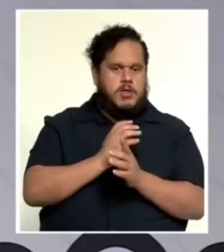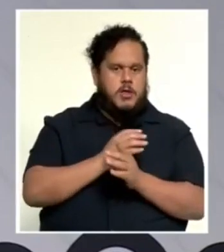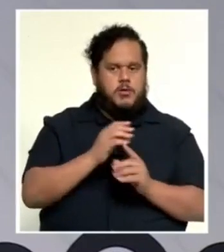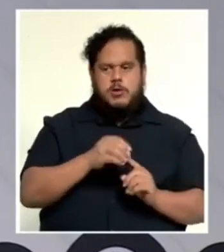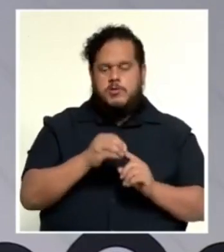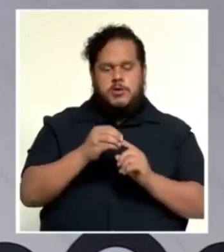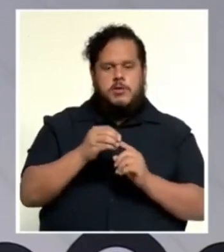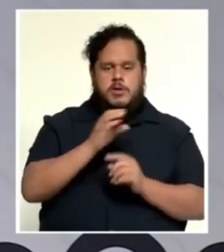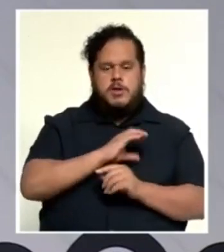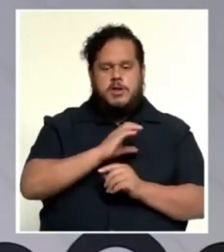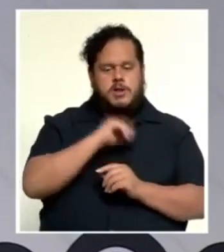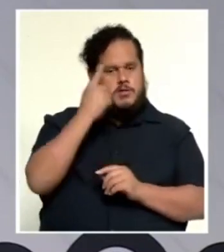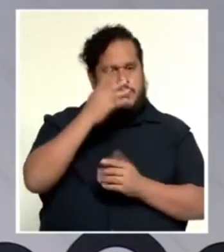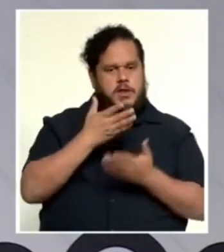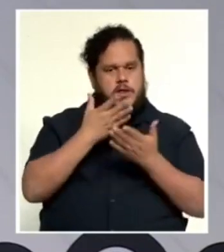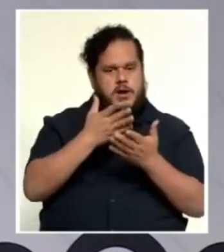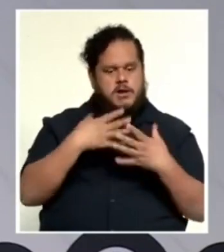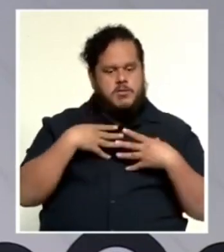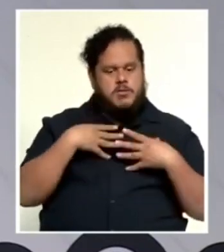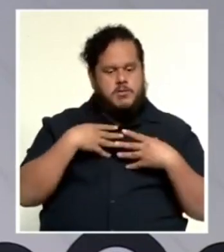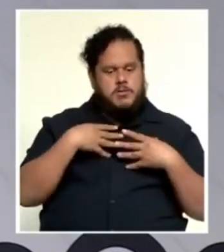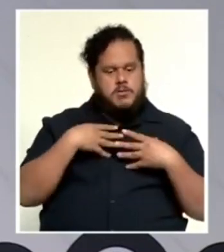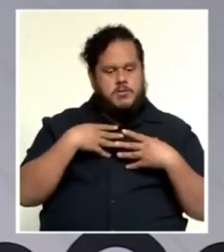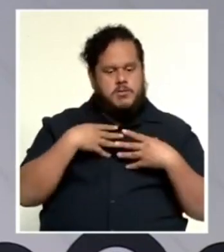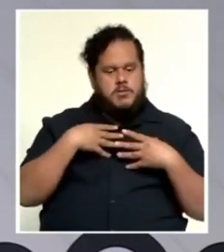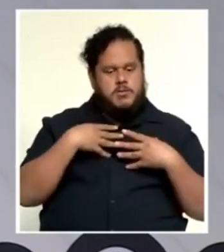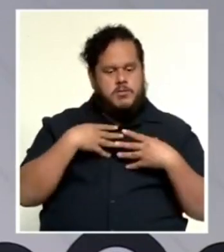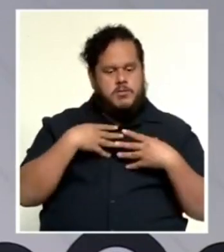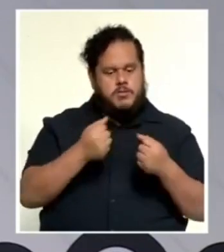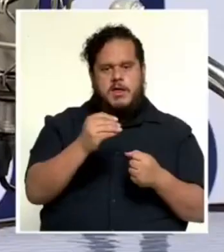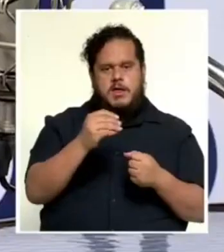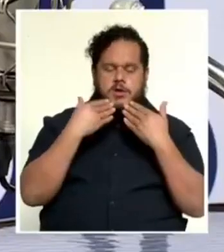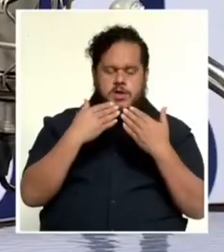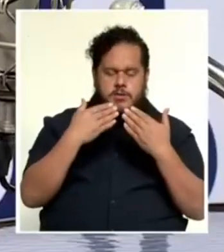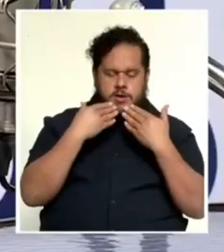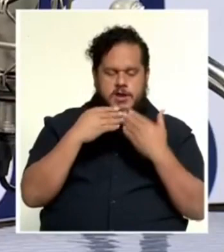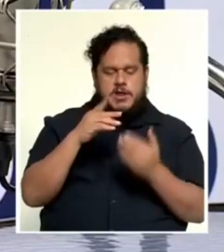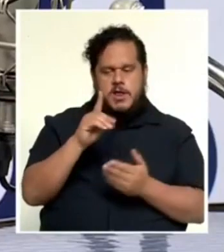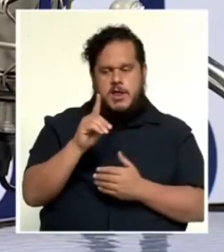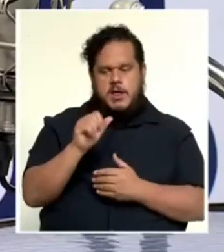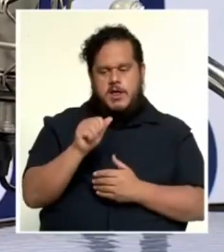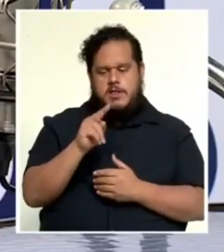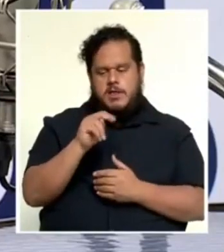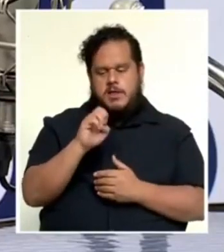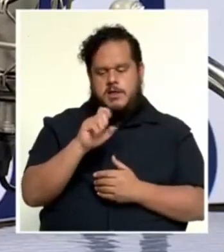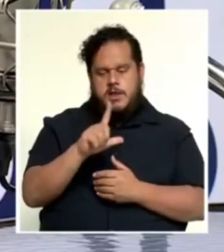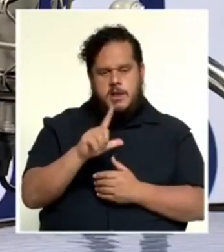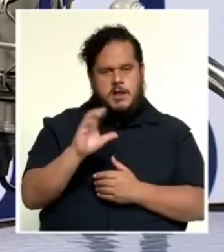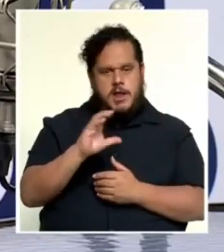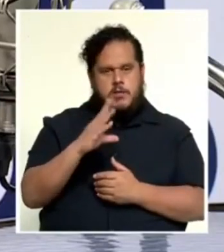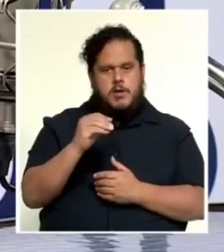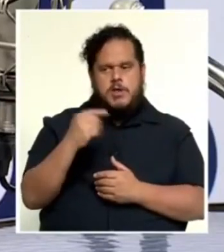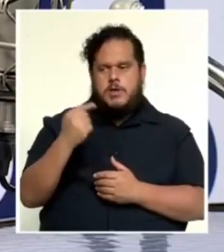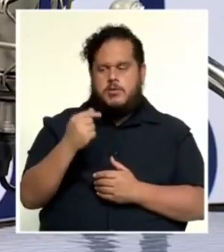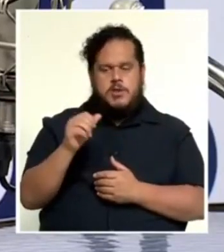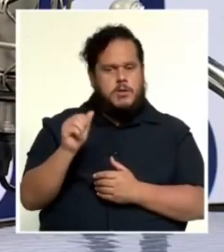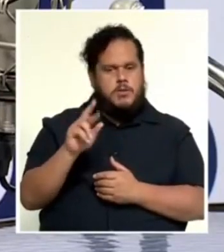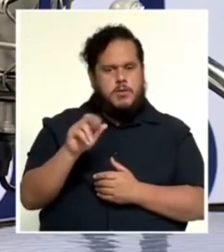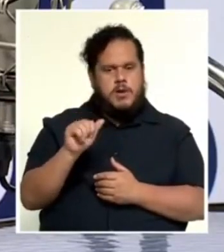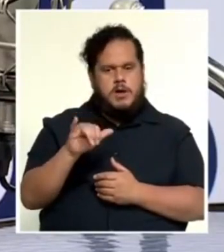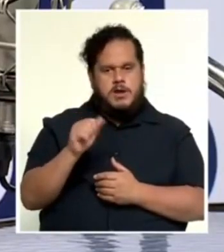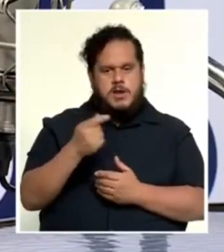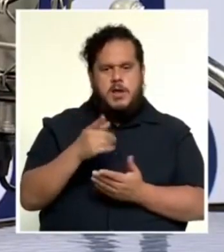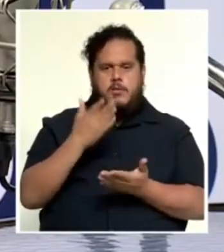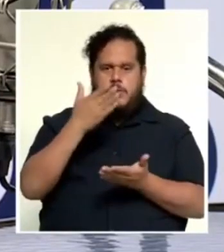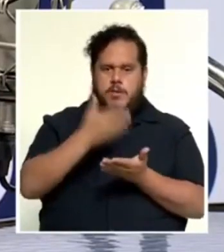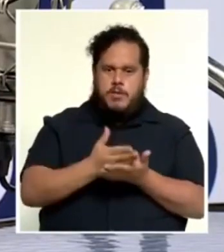para darles hoy su confianza y su voto. Muchísimas gracias, Gustavo Araya, por este rico intercambio.